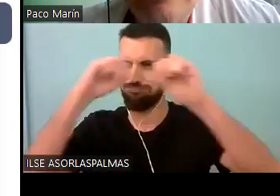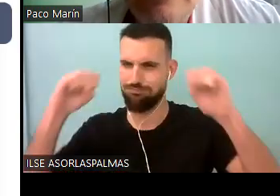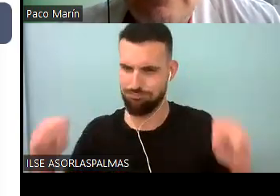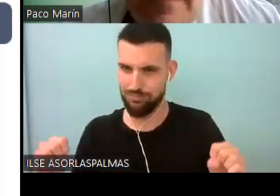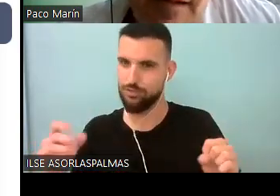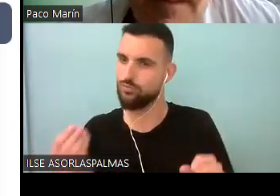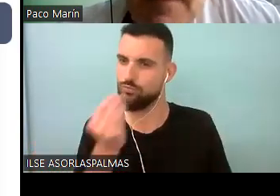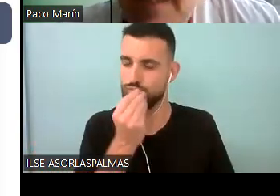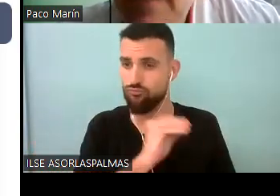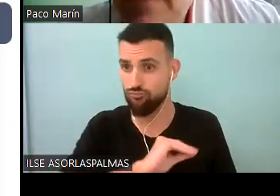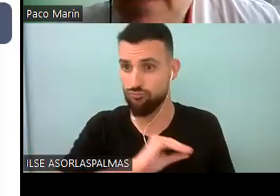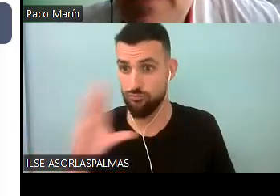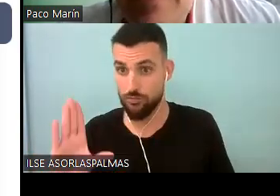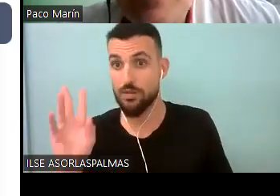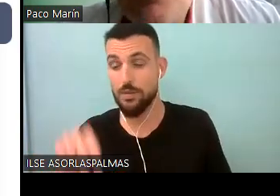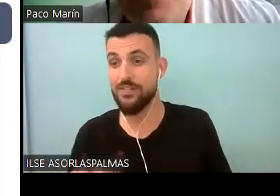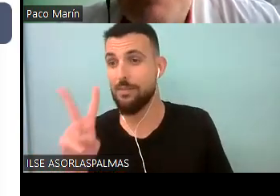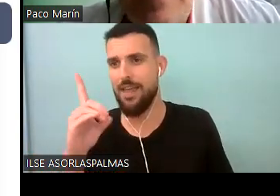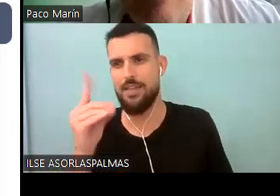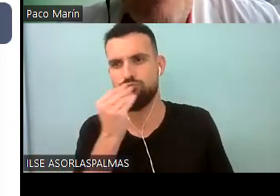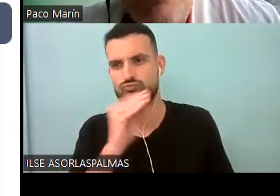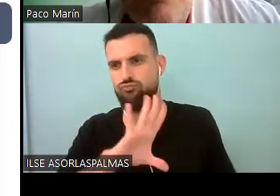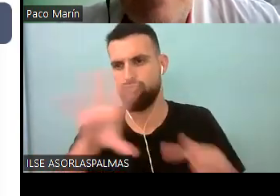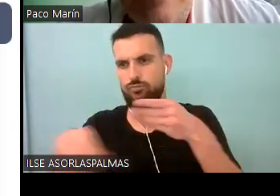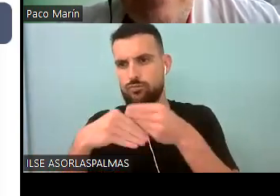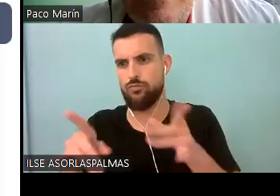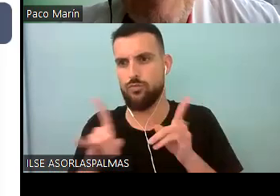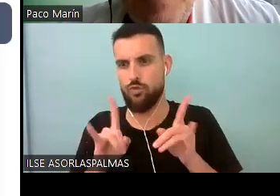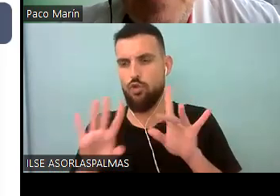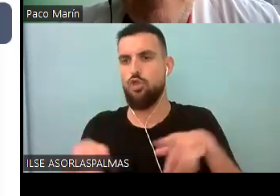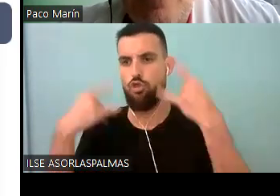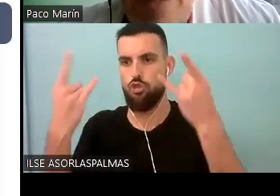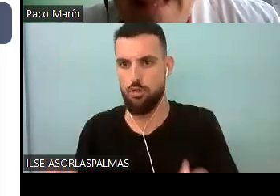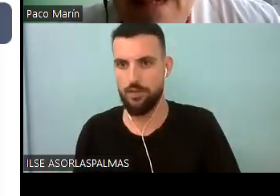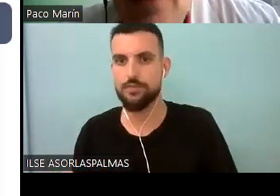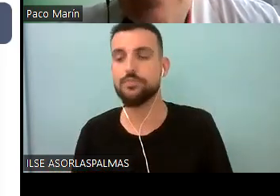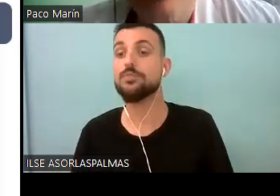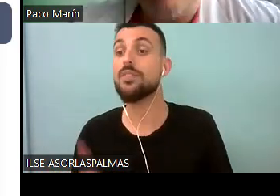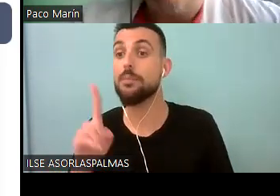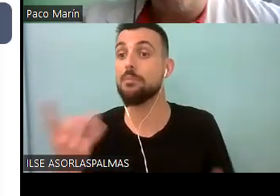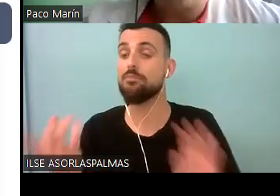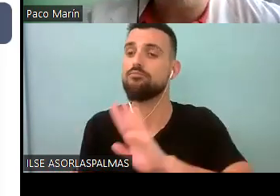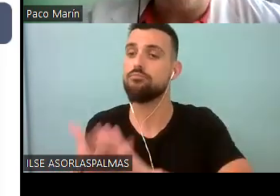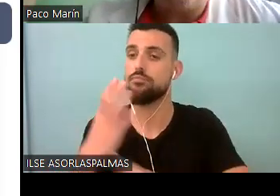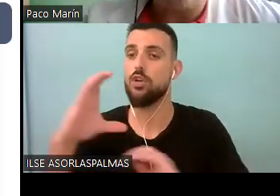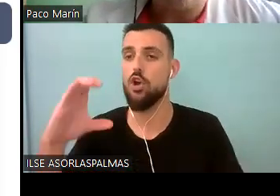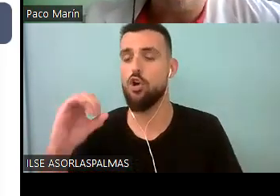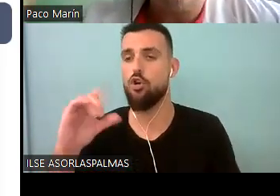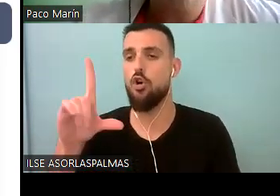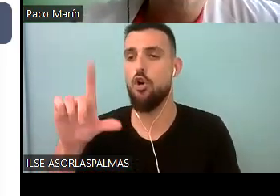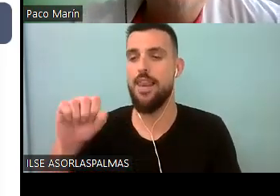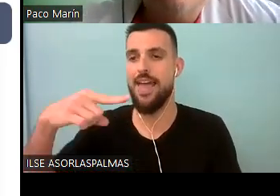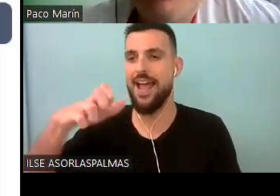rival, quizás la vitamina E, y a la hora de formar colágeno, que es la base, la matriz